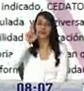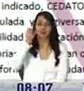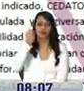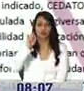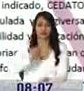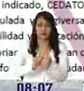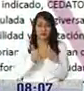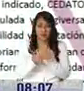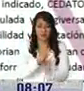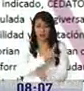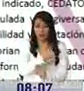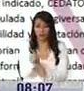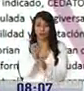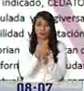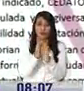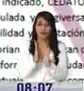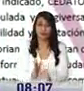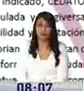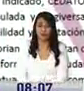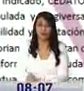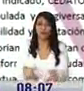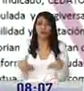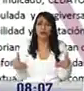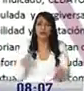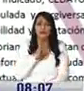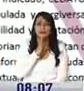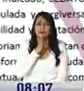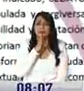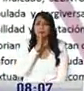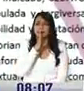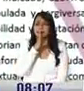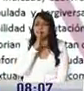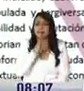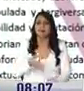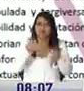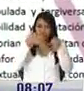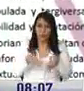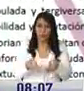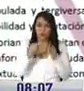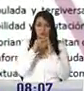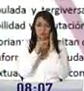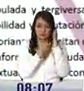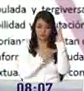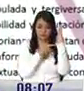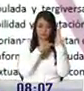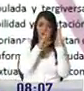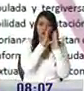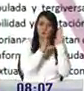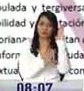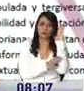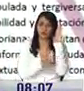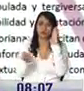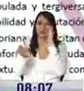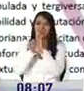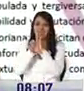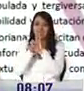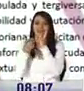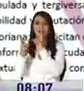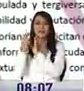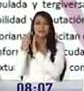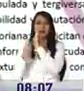laboran en esta entidad actúan en todo momento en estricto cumplimiento de las normas constitucionales legales y